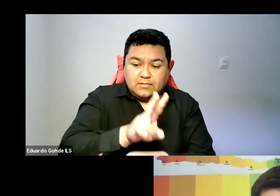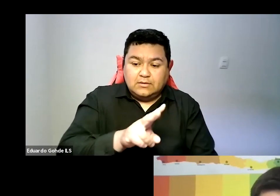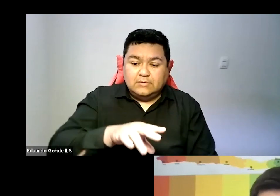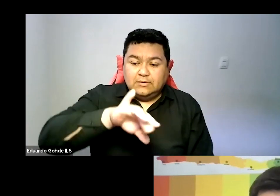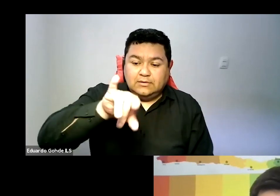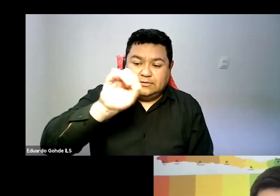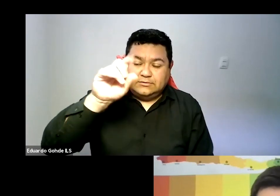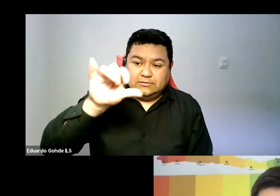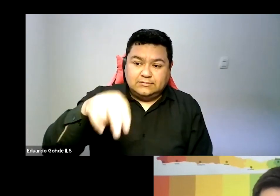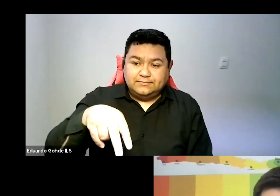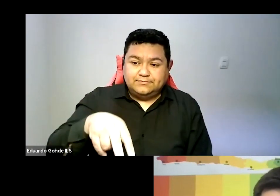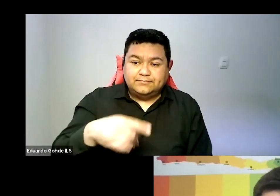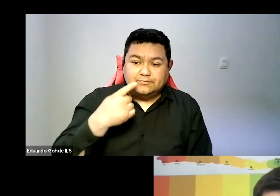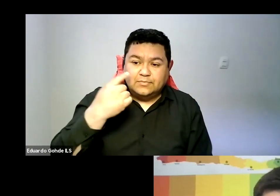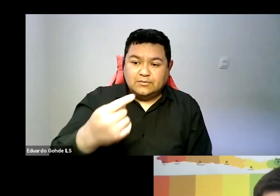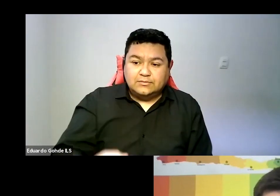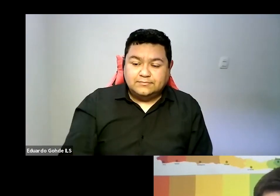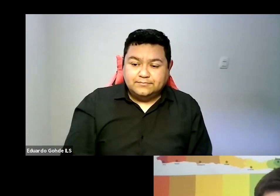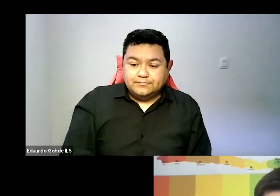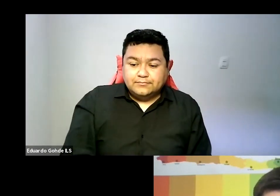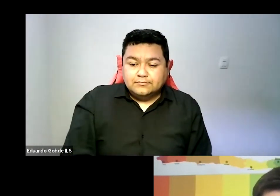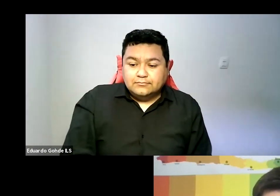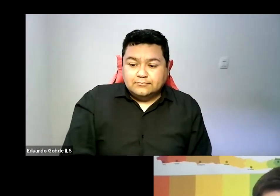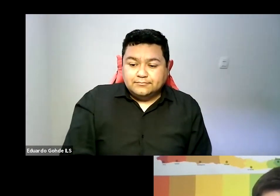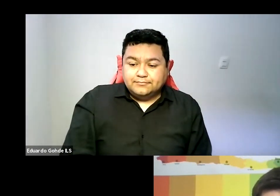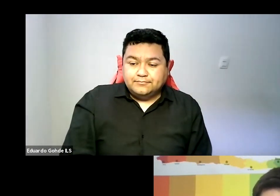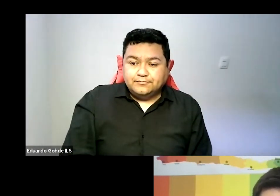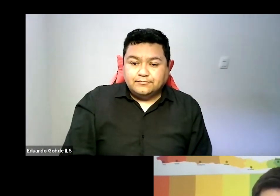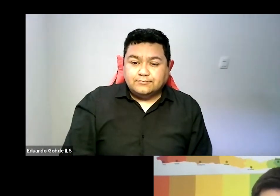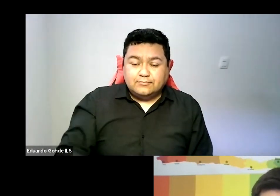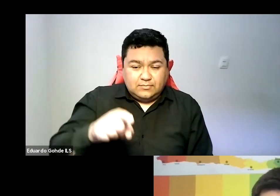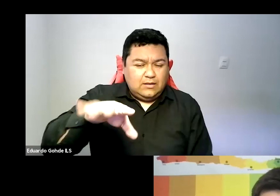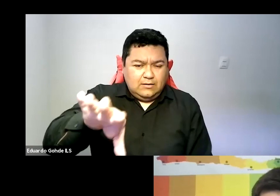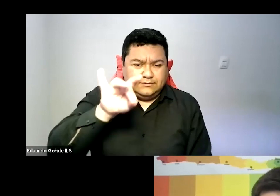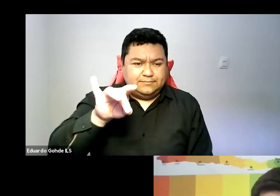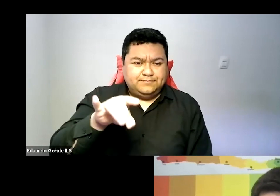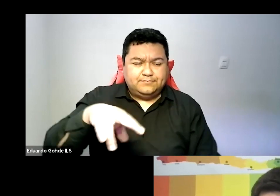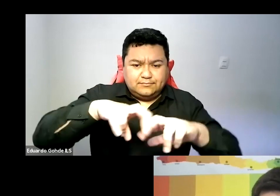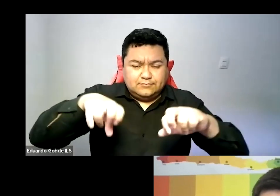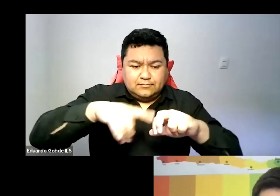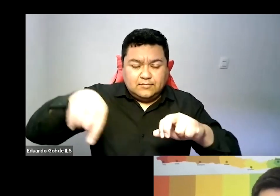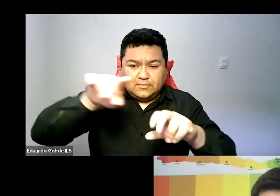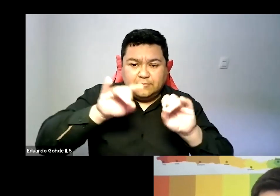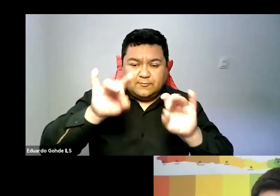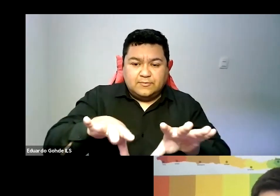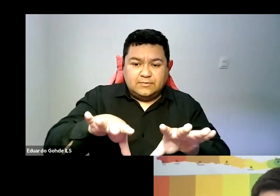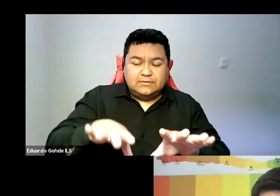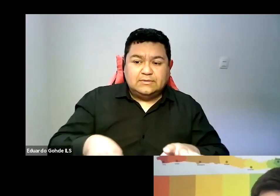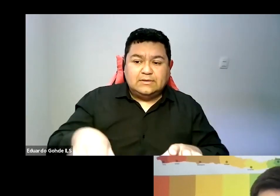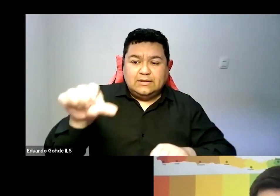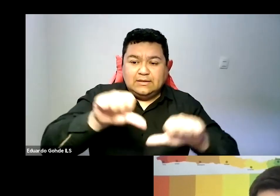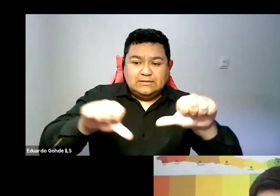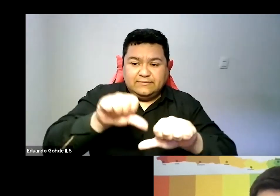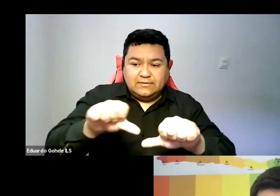Juliette Romero, y yo creo que esta pregunta identifica bastante a quienes trabajan en indagación. Dice, al momento de aplicar la metodología de indagación científica en el aula,